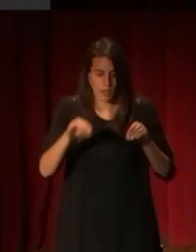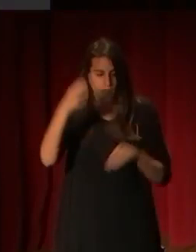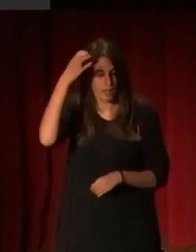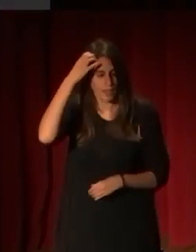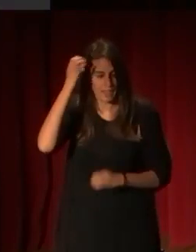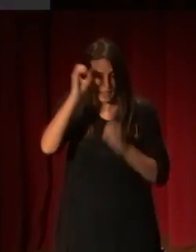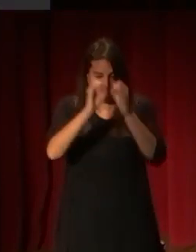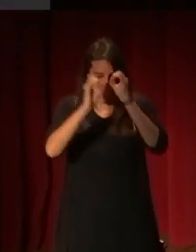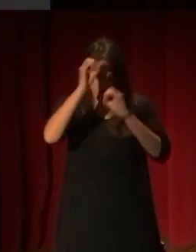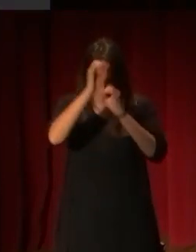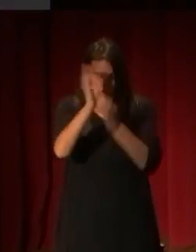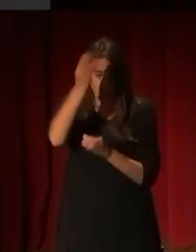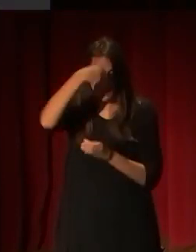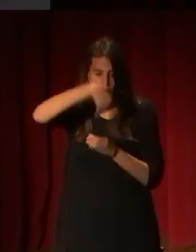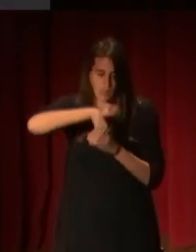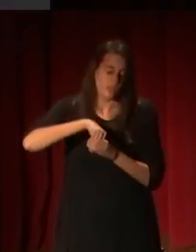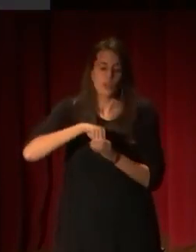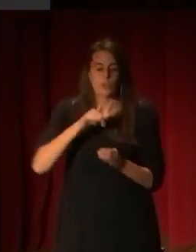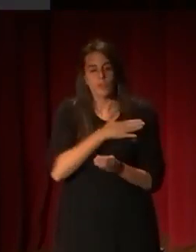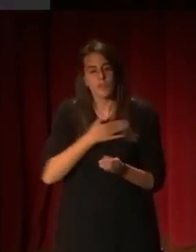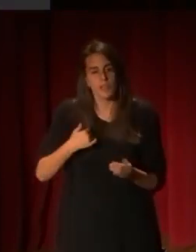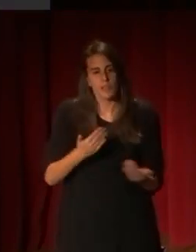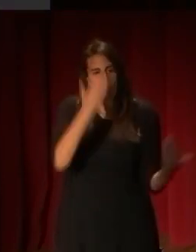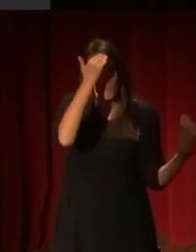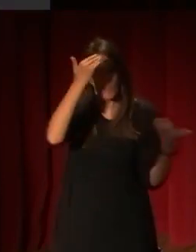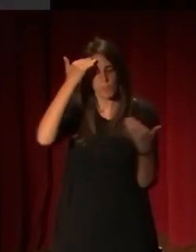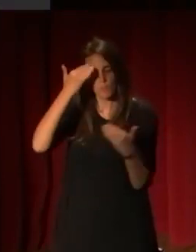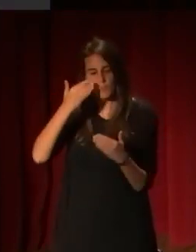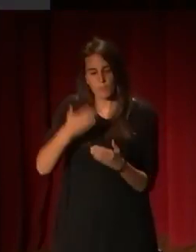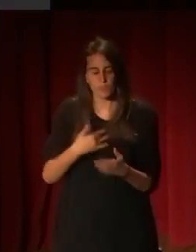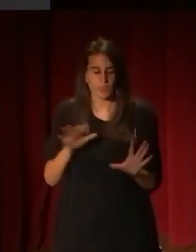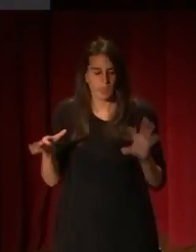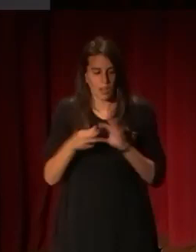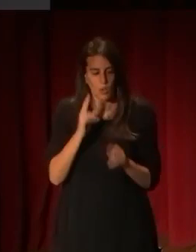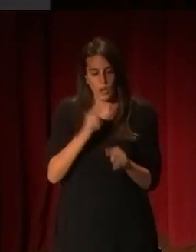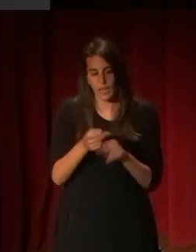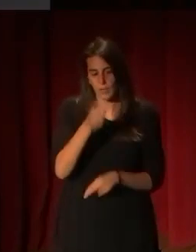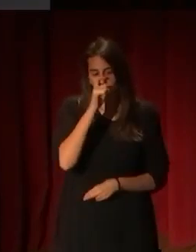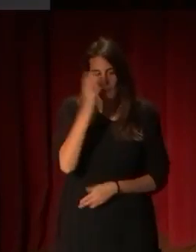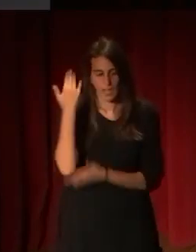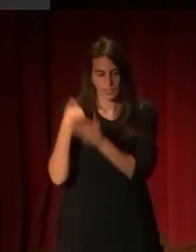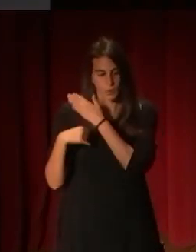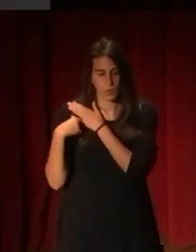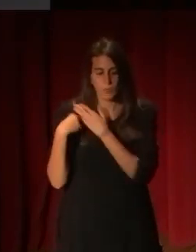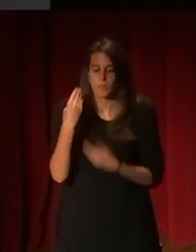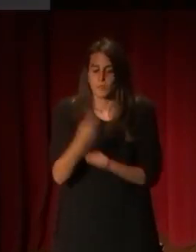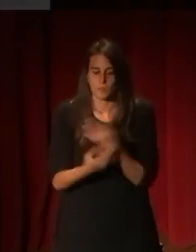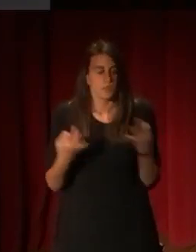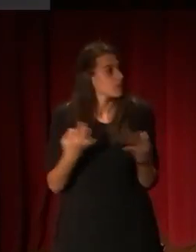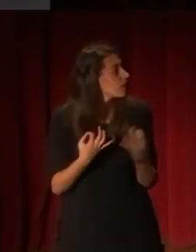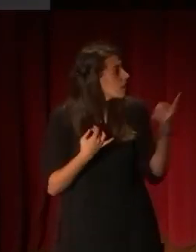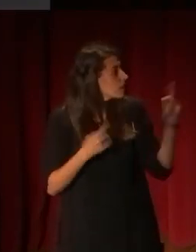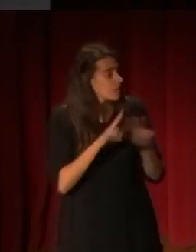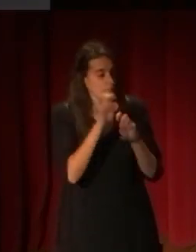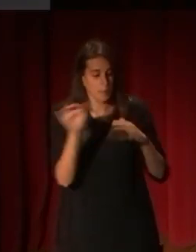se incluye un ciclo destinado al hogar la grandeza de la roma antigua y de sus emperadores representando no sólo las honras fúnebres